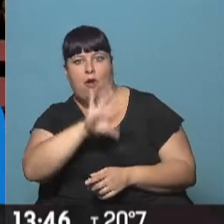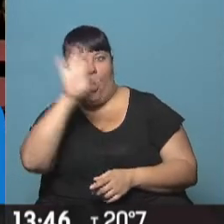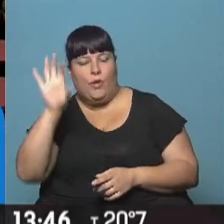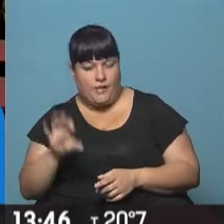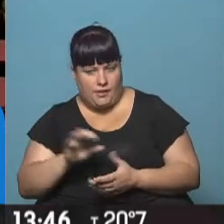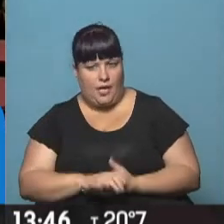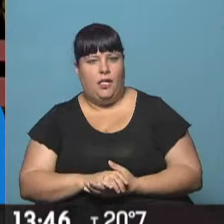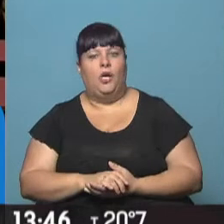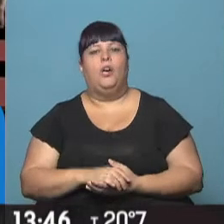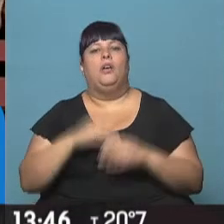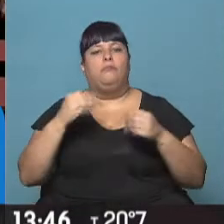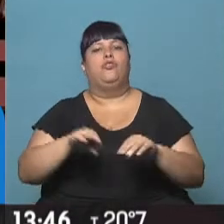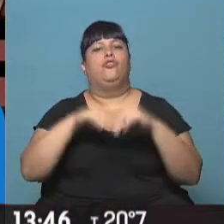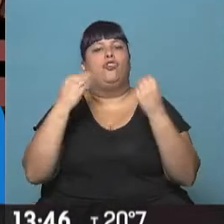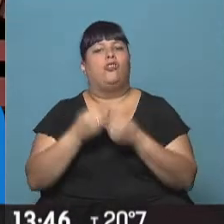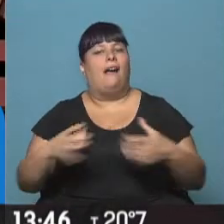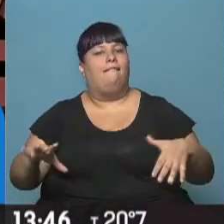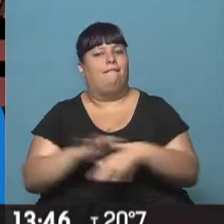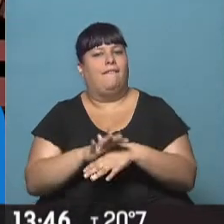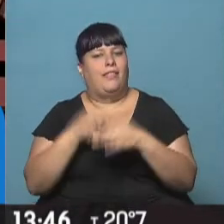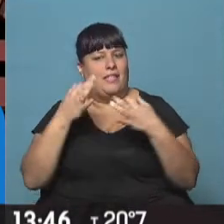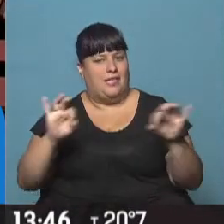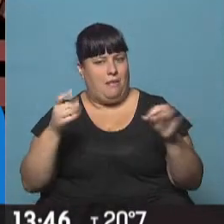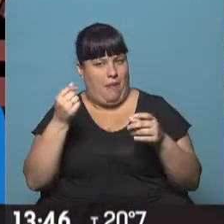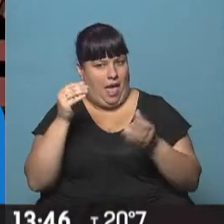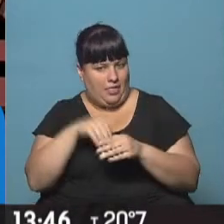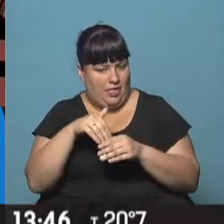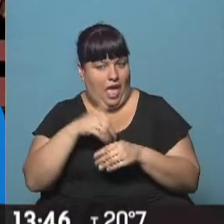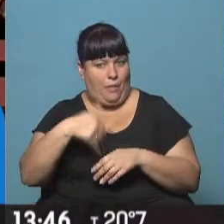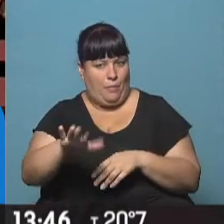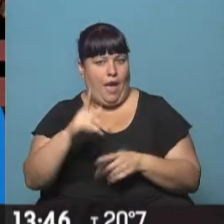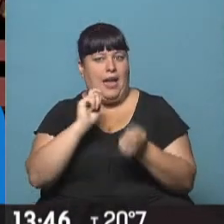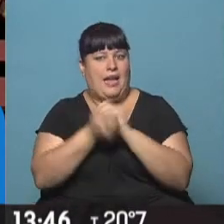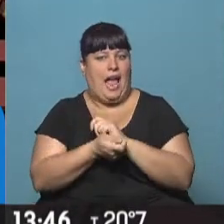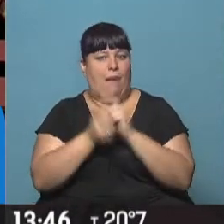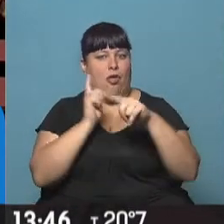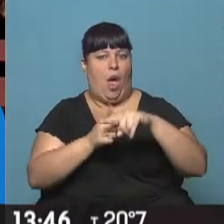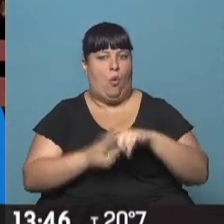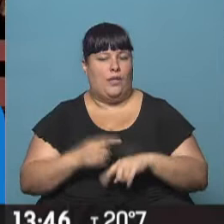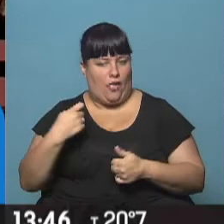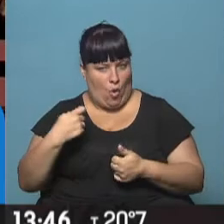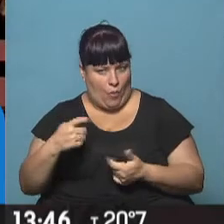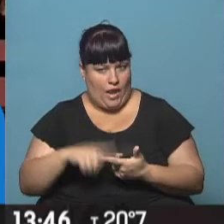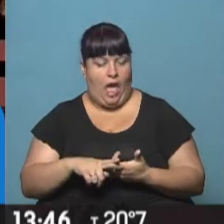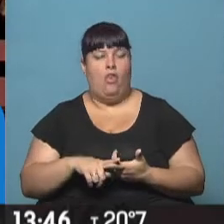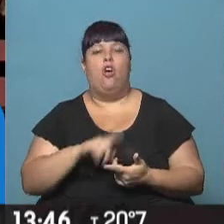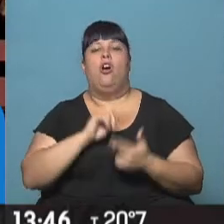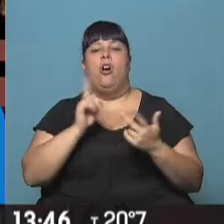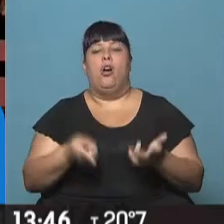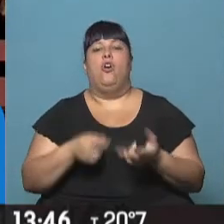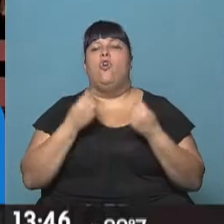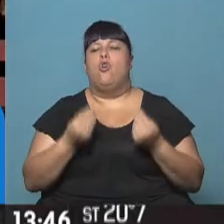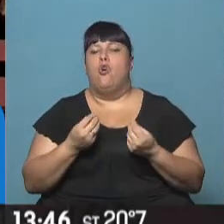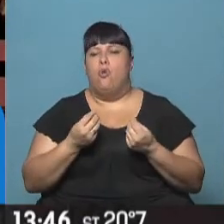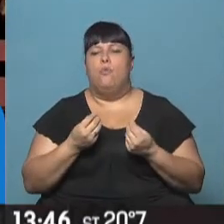provincias. ¿Cuánto es el monto exacto del ahorro fiscal que se va a producir por el cambio en el cálculo de las jubilaciones? ¿Y cómo